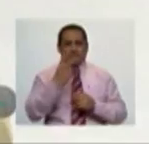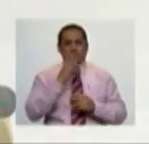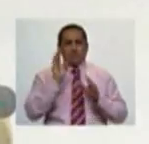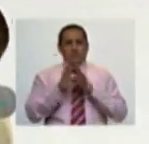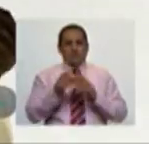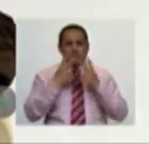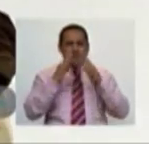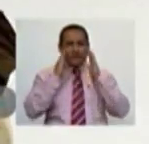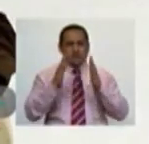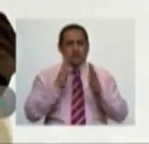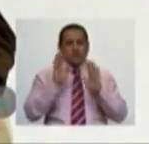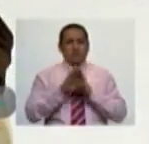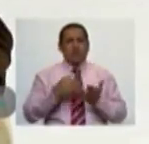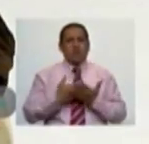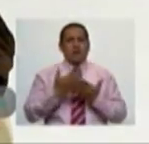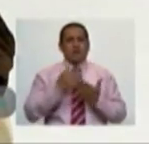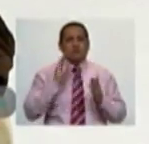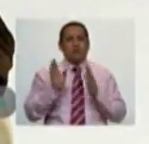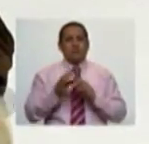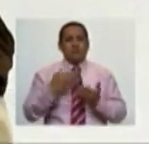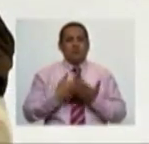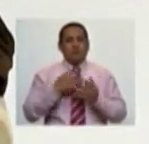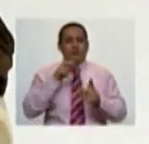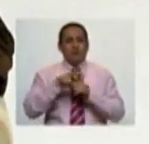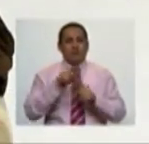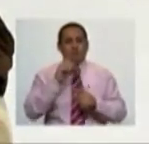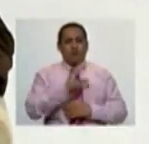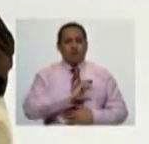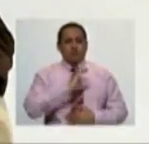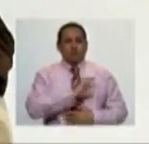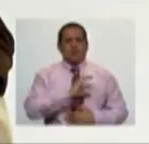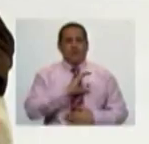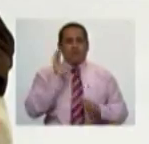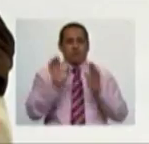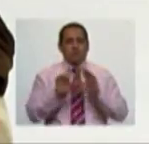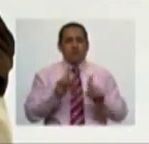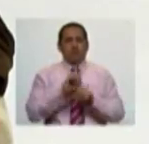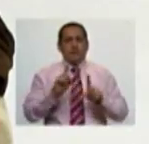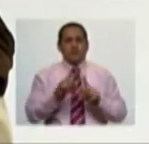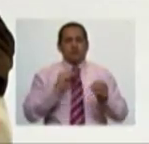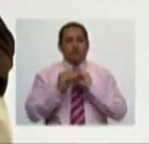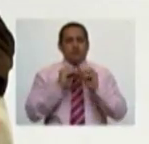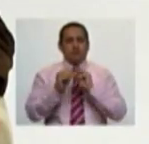sirvió un poco para llamar la atención para identificar para una conducta que no es excepcional y más